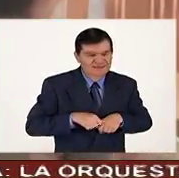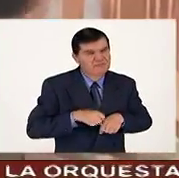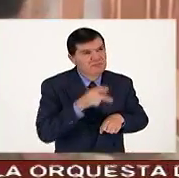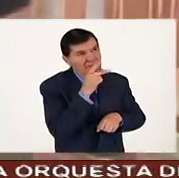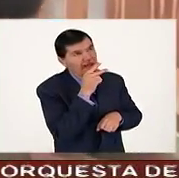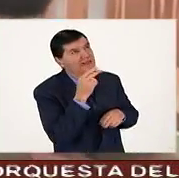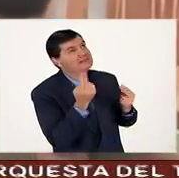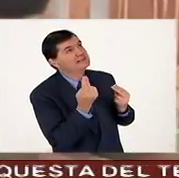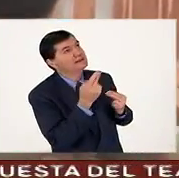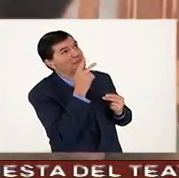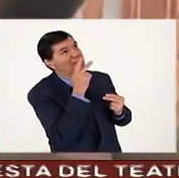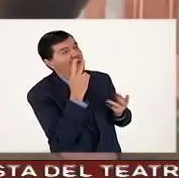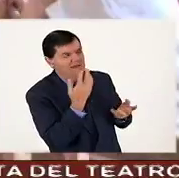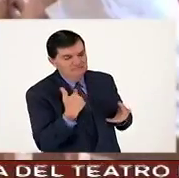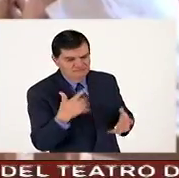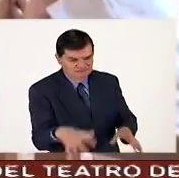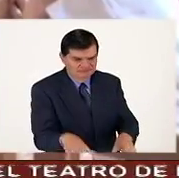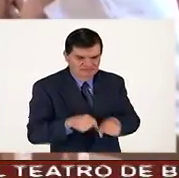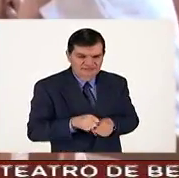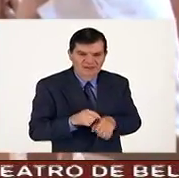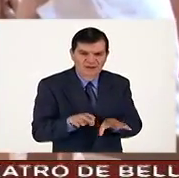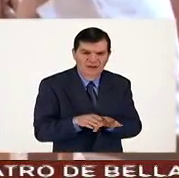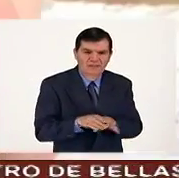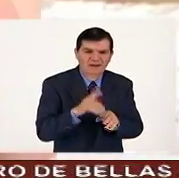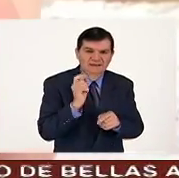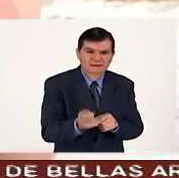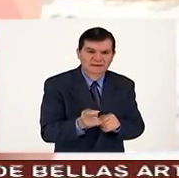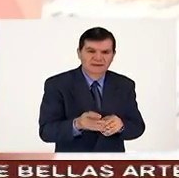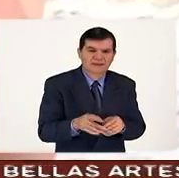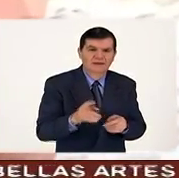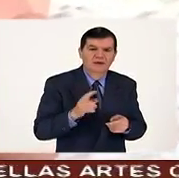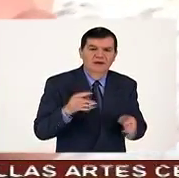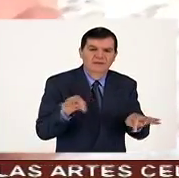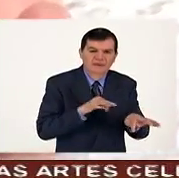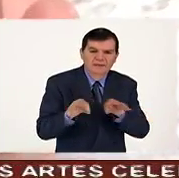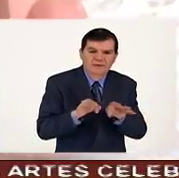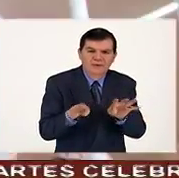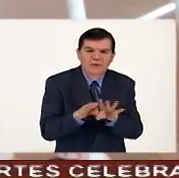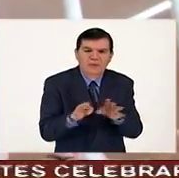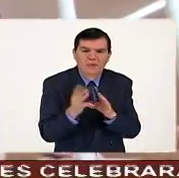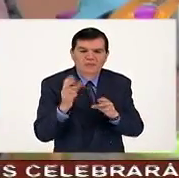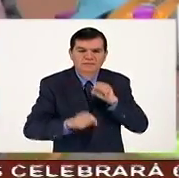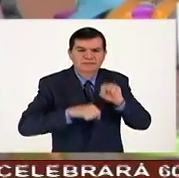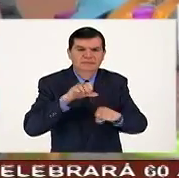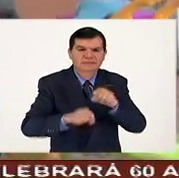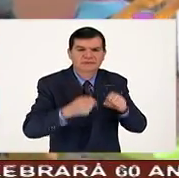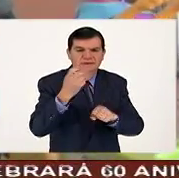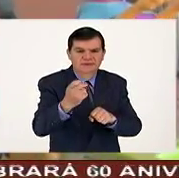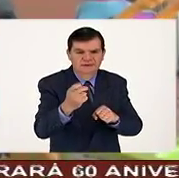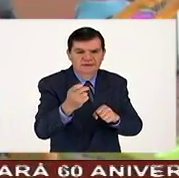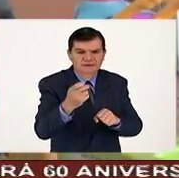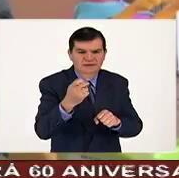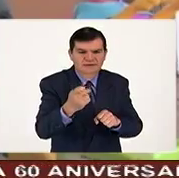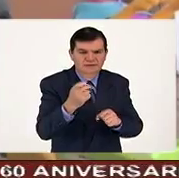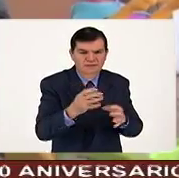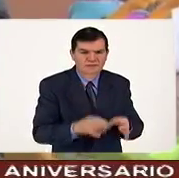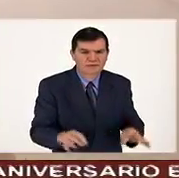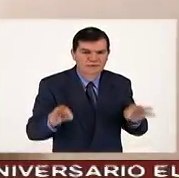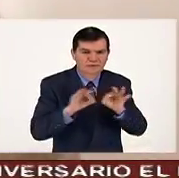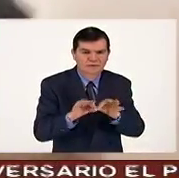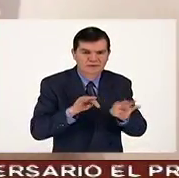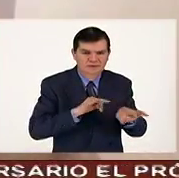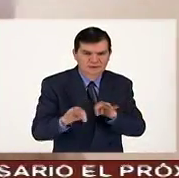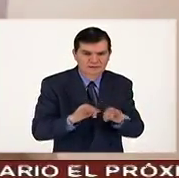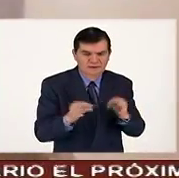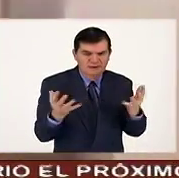papás. Claro. Y cuéntanos cómo ha sido el trabajo y los logros de este importante